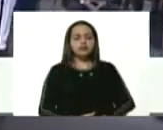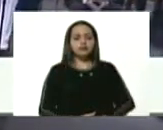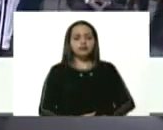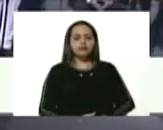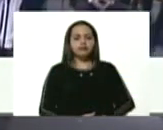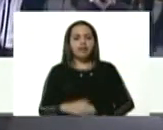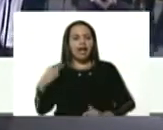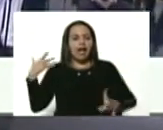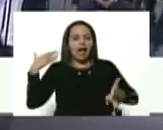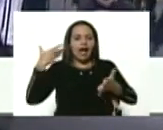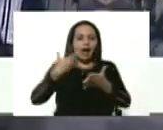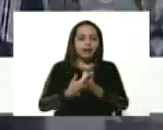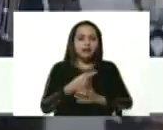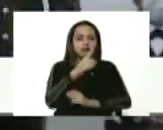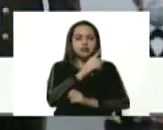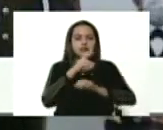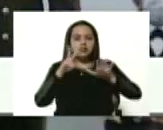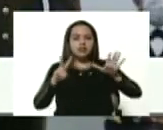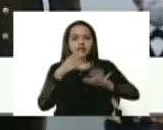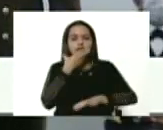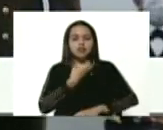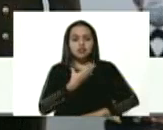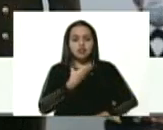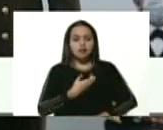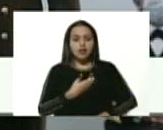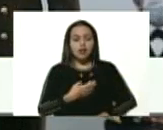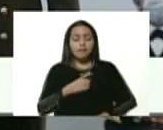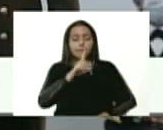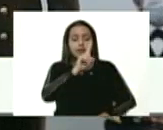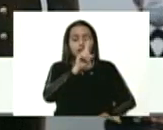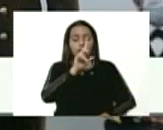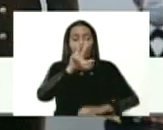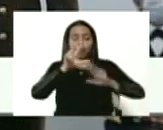hasta el 17 de diciembre de 1830,